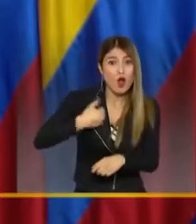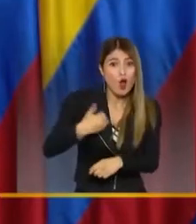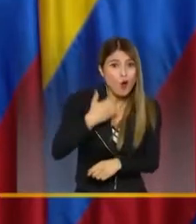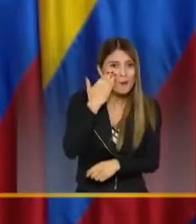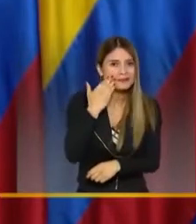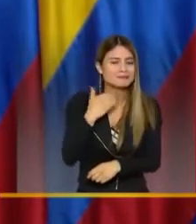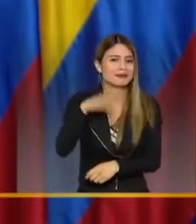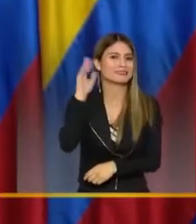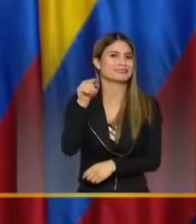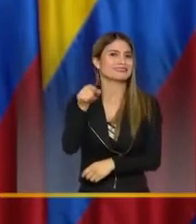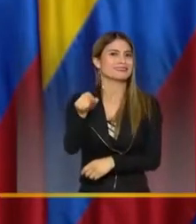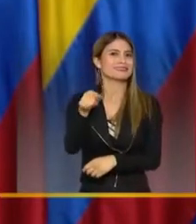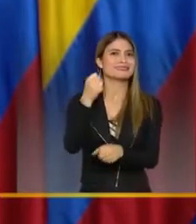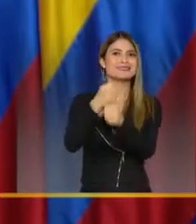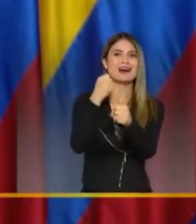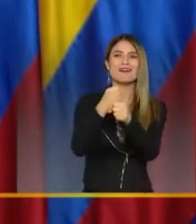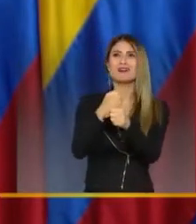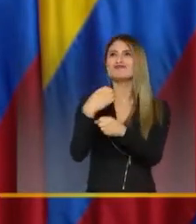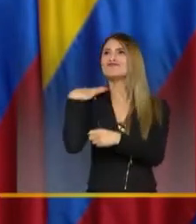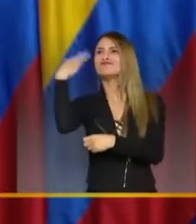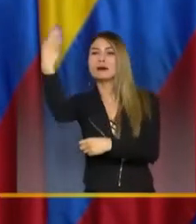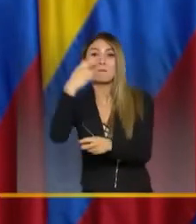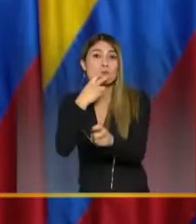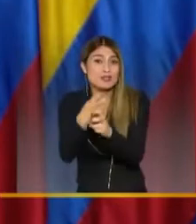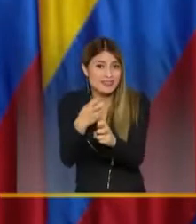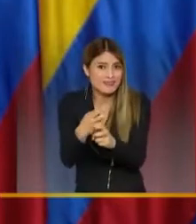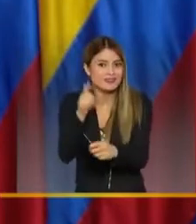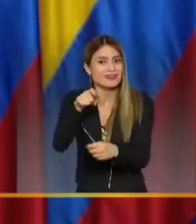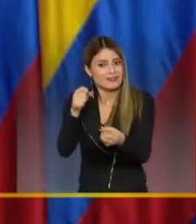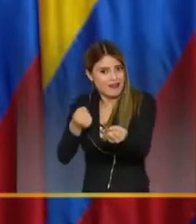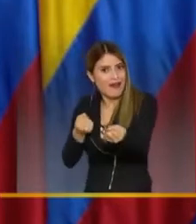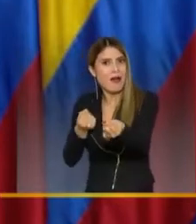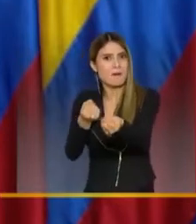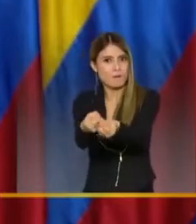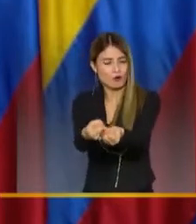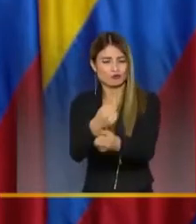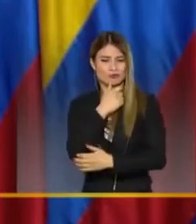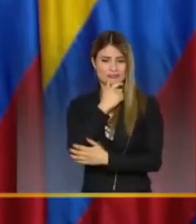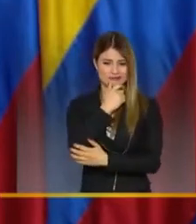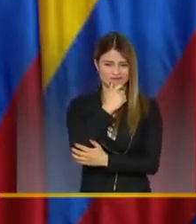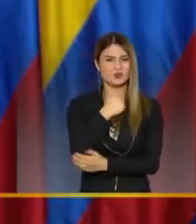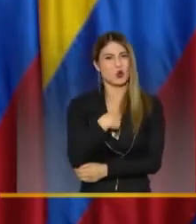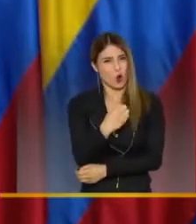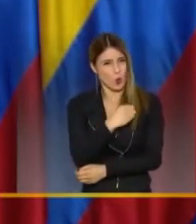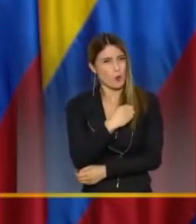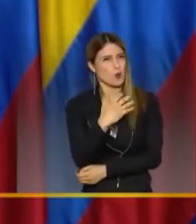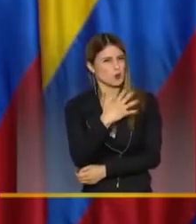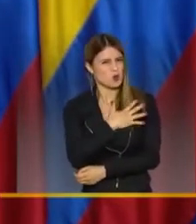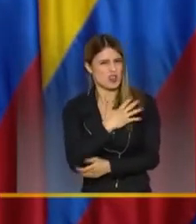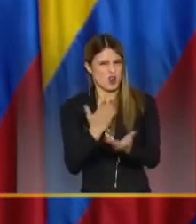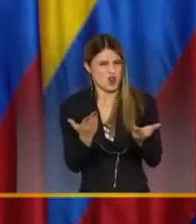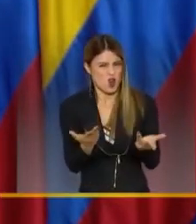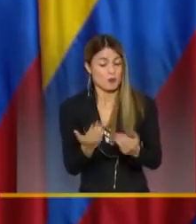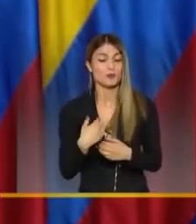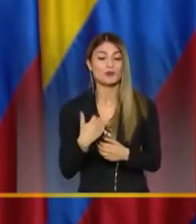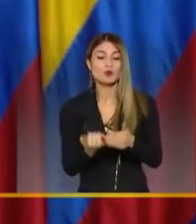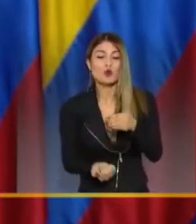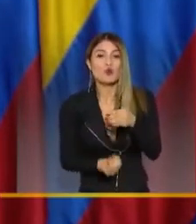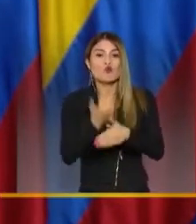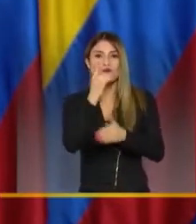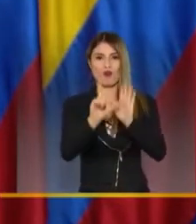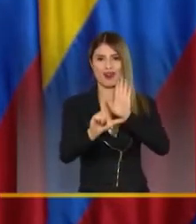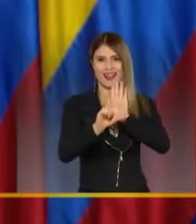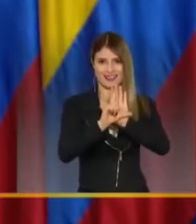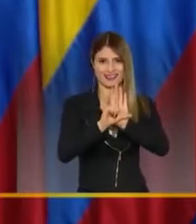especial para conseguir su primer empleo. Para darles mejores oportunidades, creamos la ley del primer